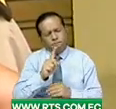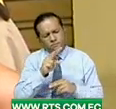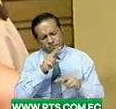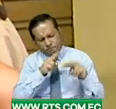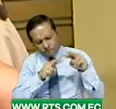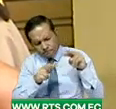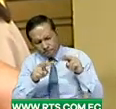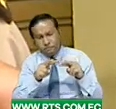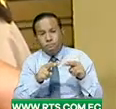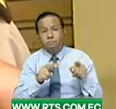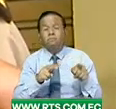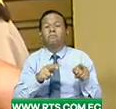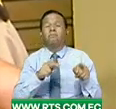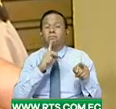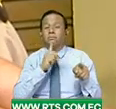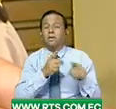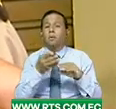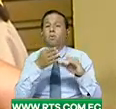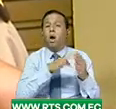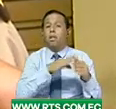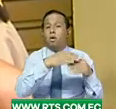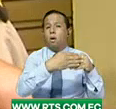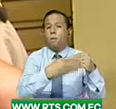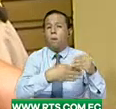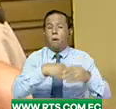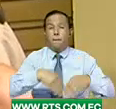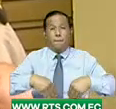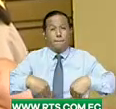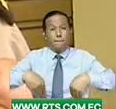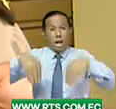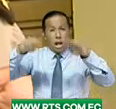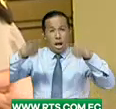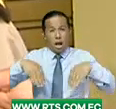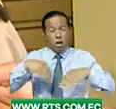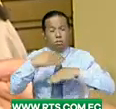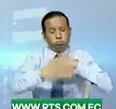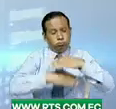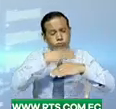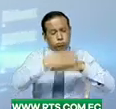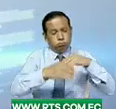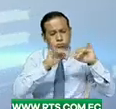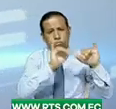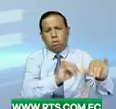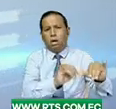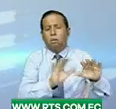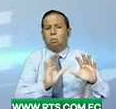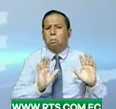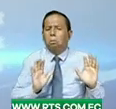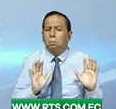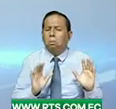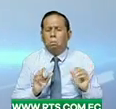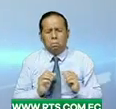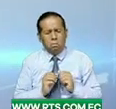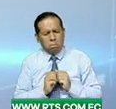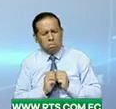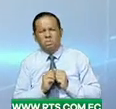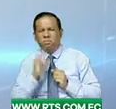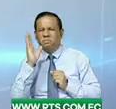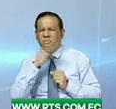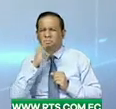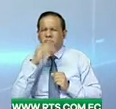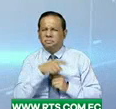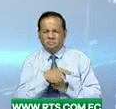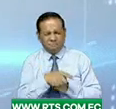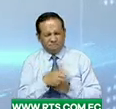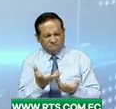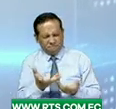que se encontraba un cadáver envuelto en una sábana totalmente atado. Obviamente por el estado de descomposición, ya que